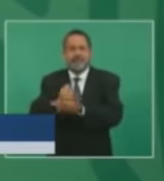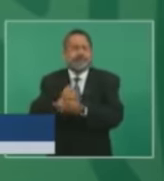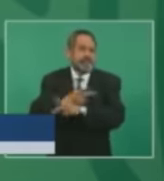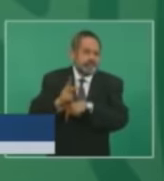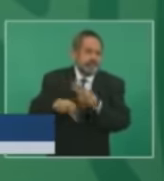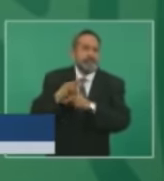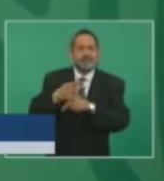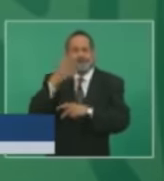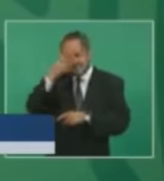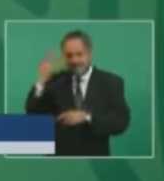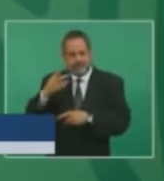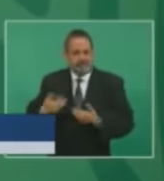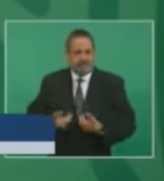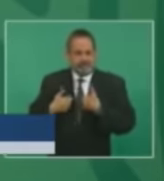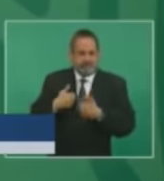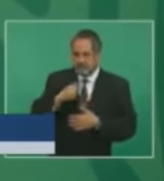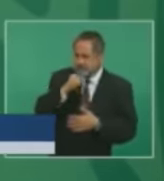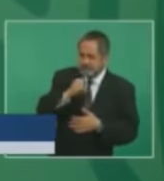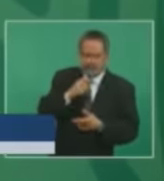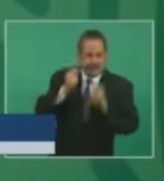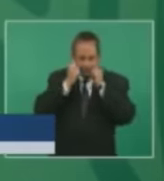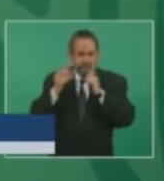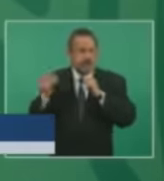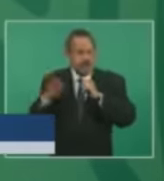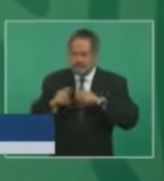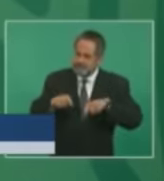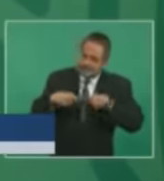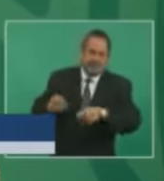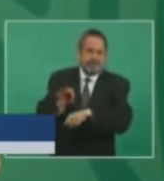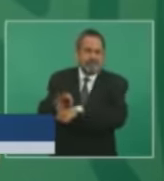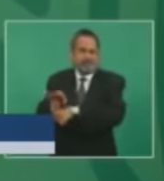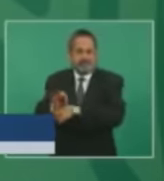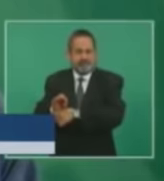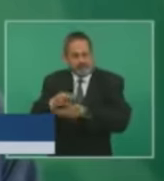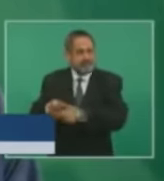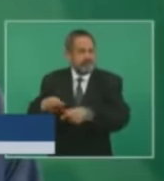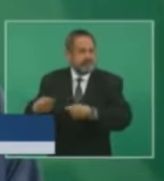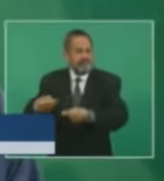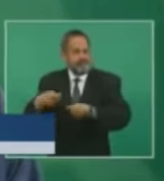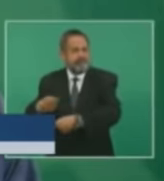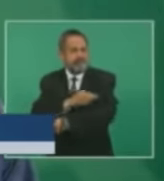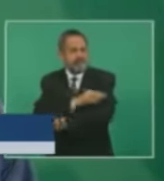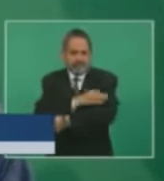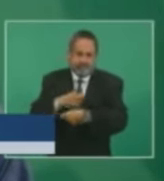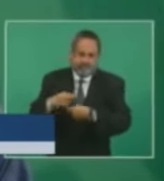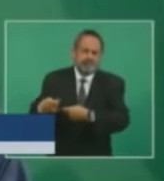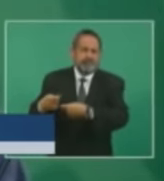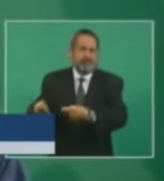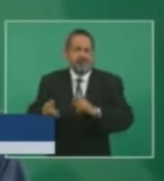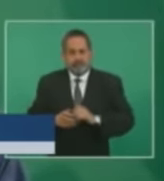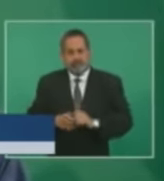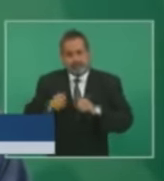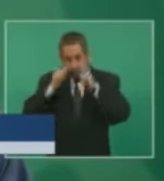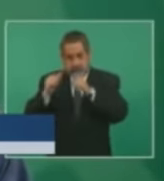una controversia constitucional, porque desde luego se le están afectando sus facultades en toda la regulación precisamente de la competencia, esos son dos. Pero